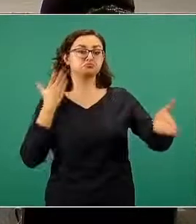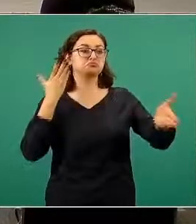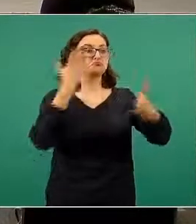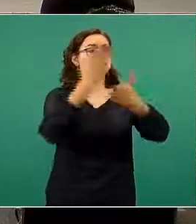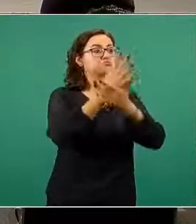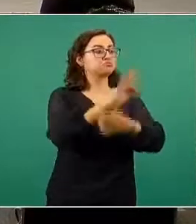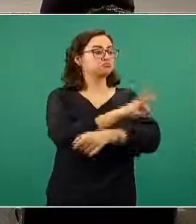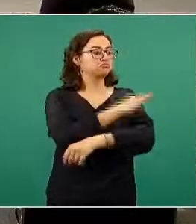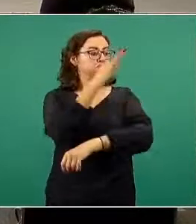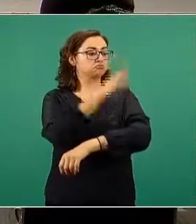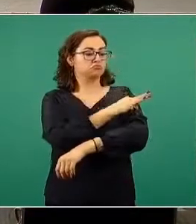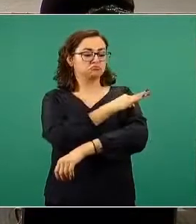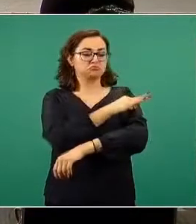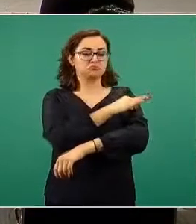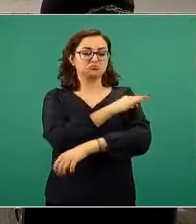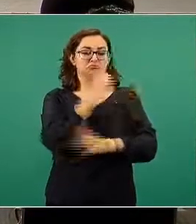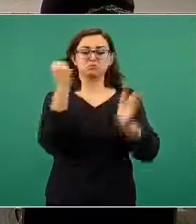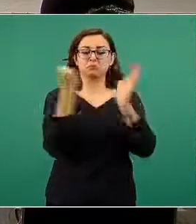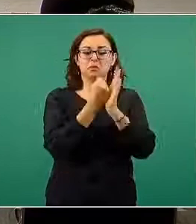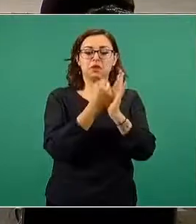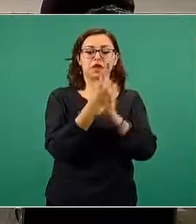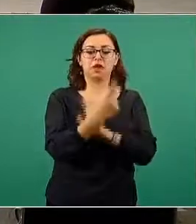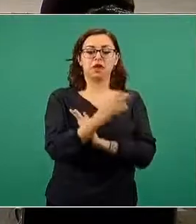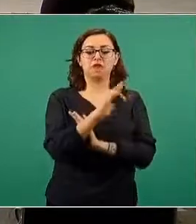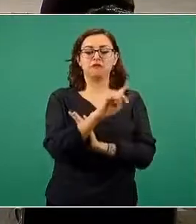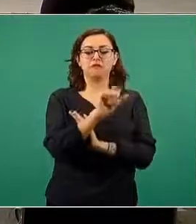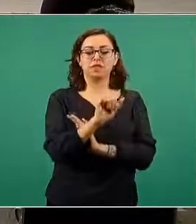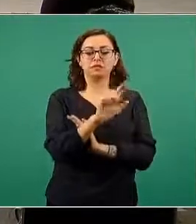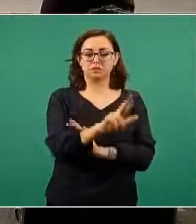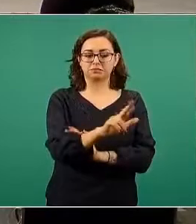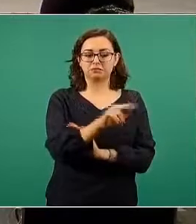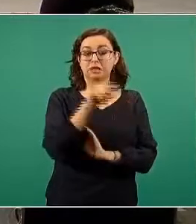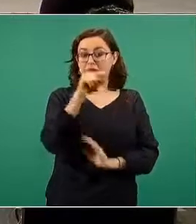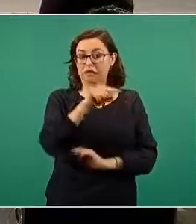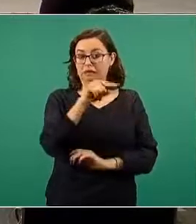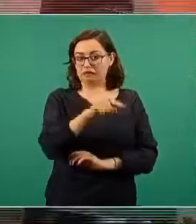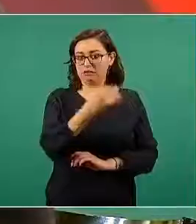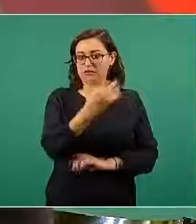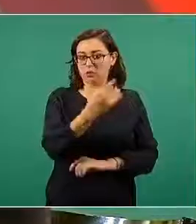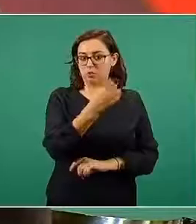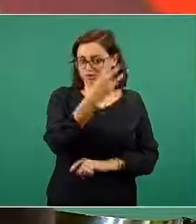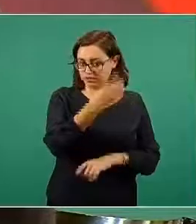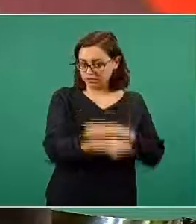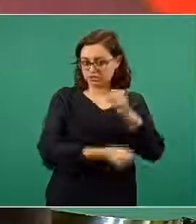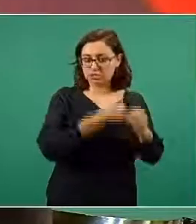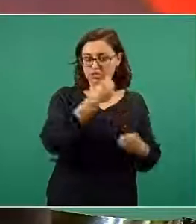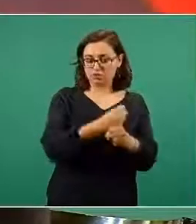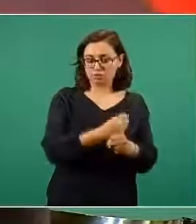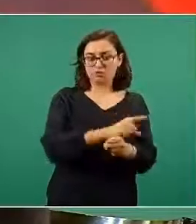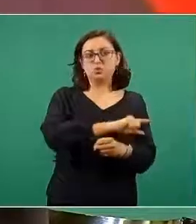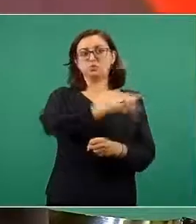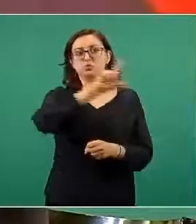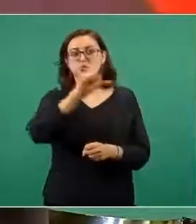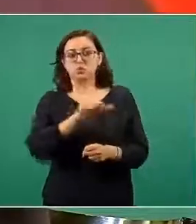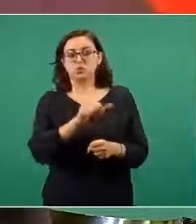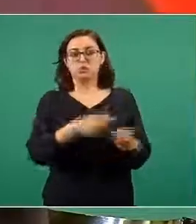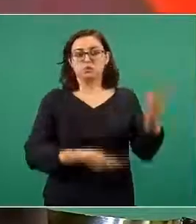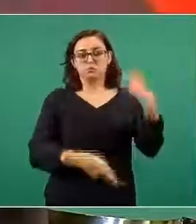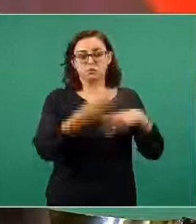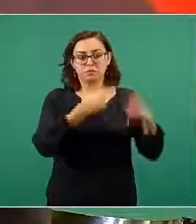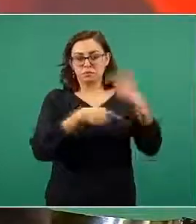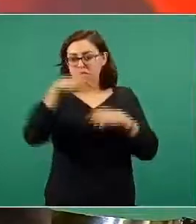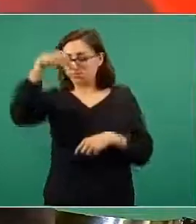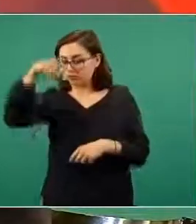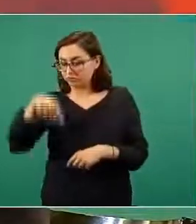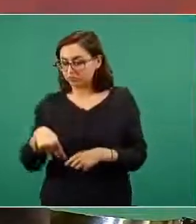Pfizer y tiene 53 años, ¿sí? Ahora le toca aquí, ya